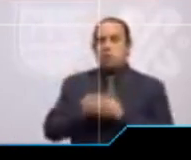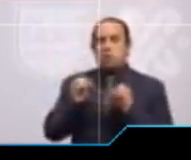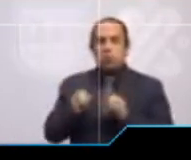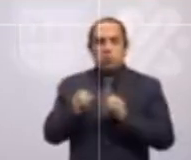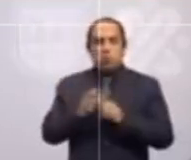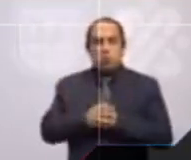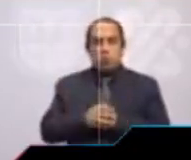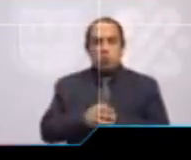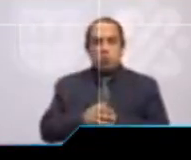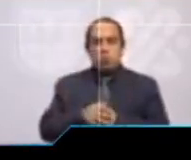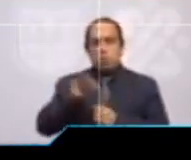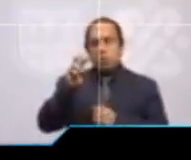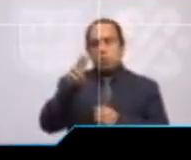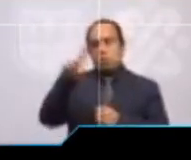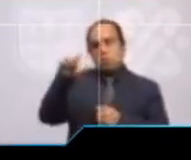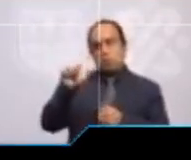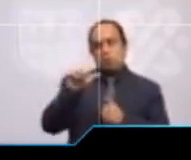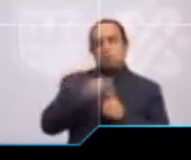INVEA central. Pero